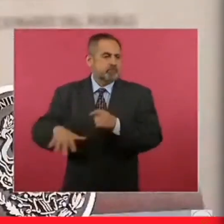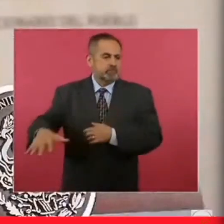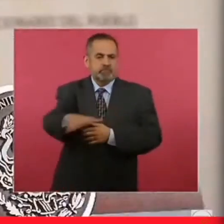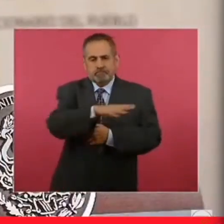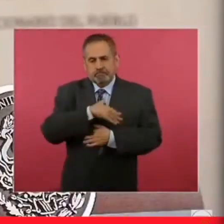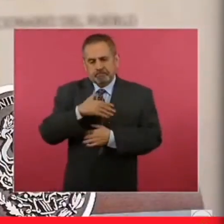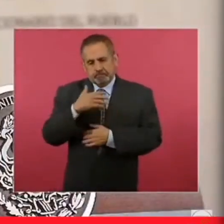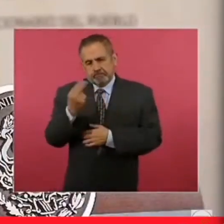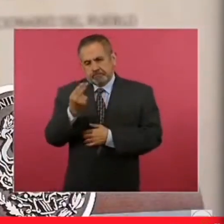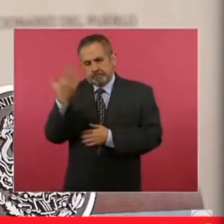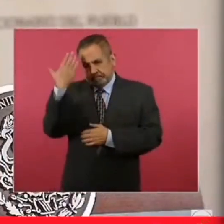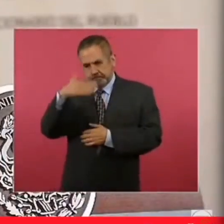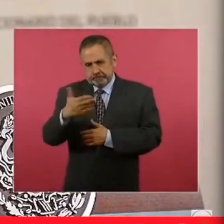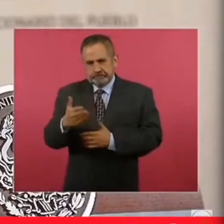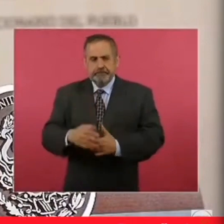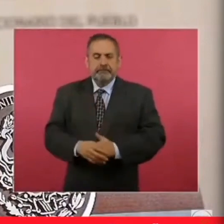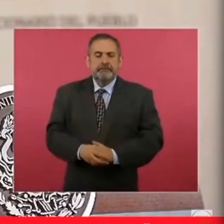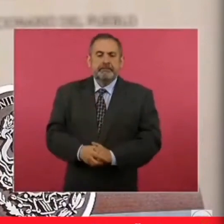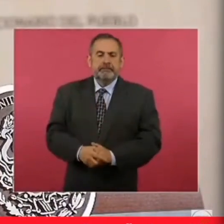público.